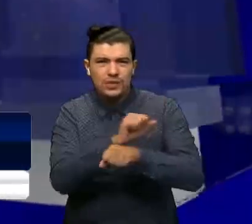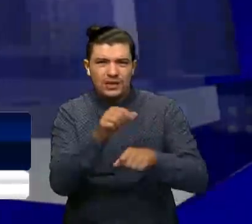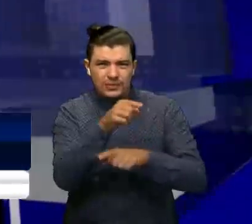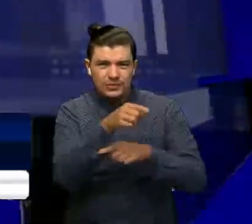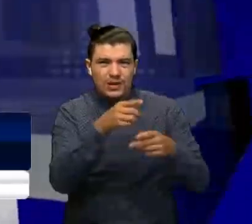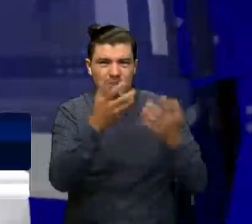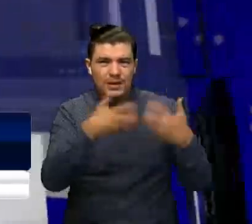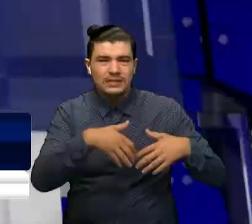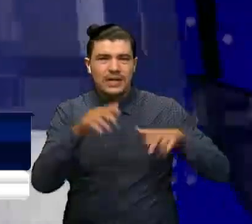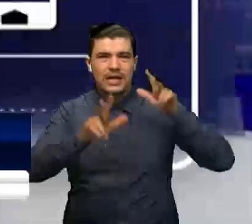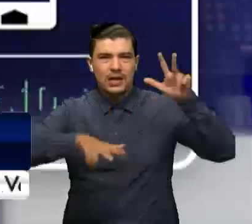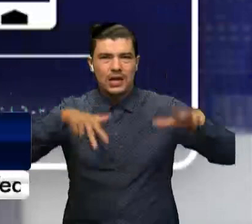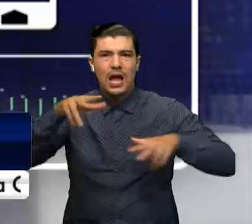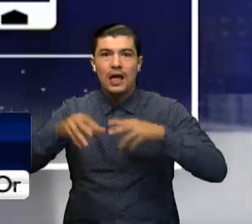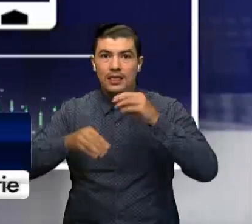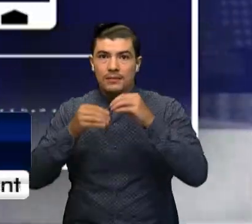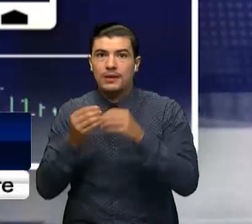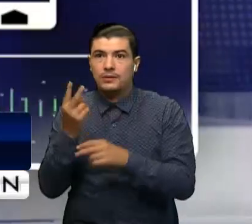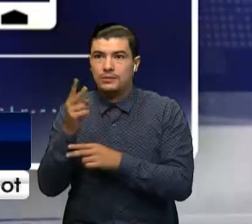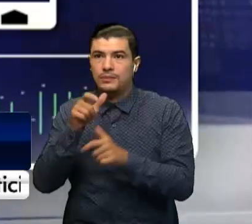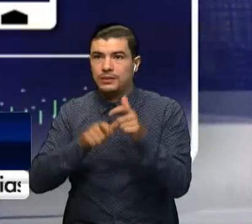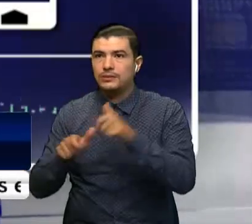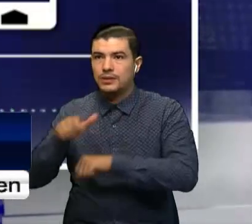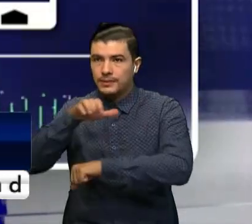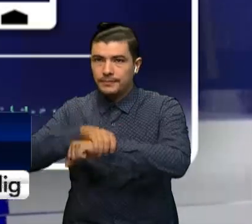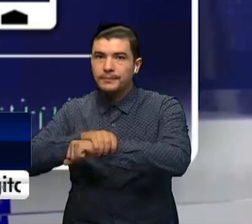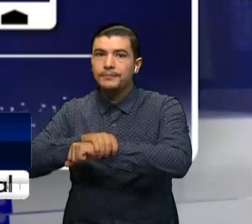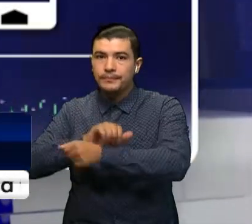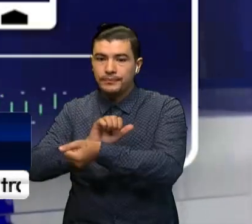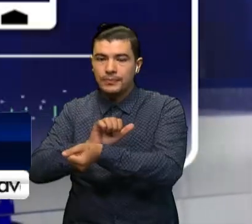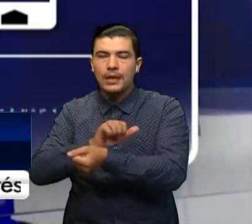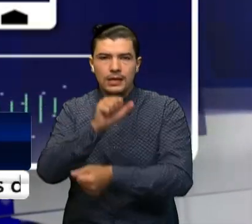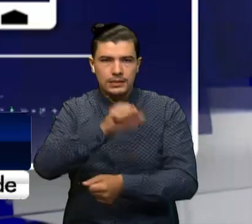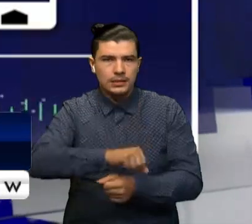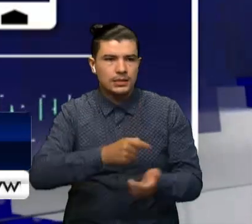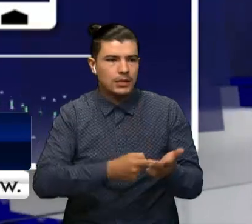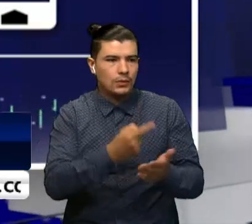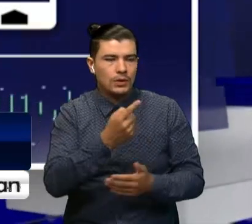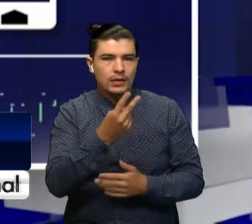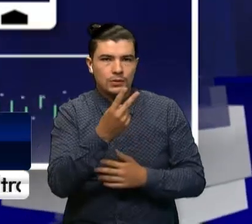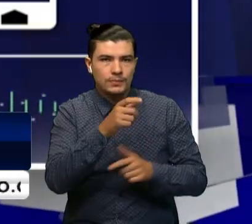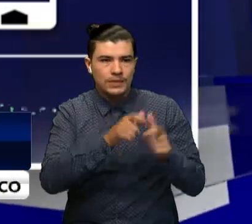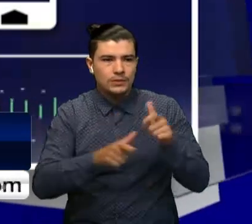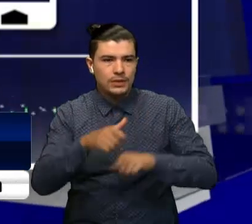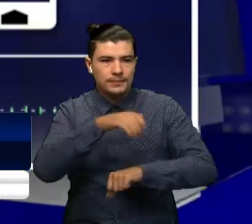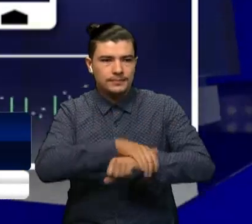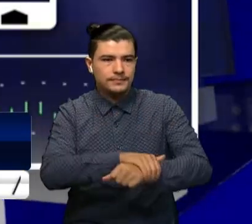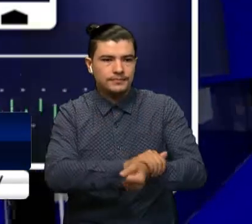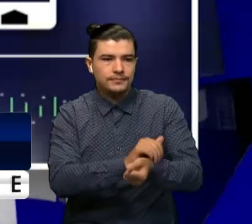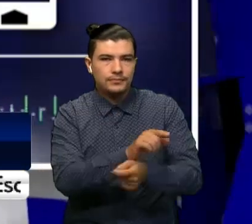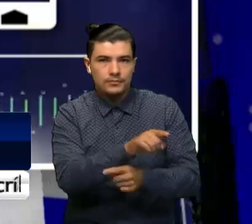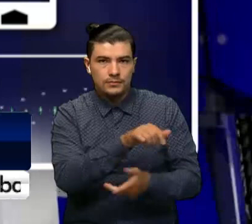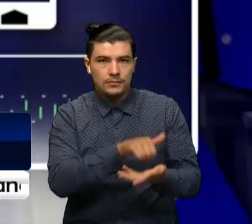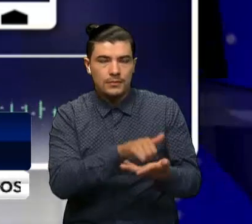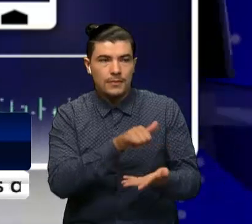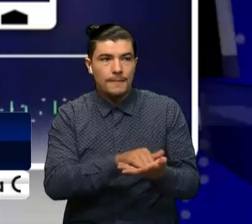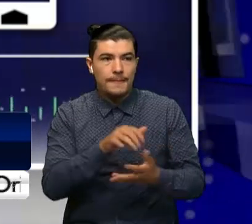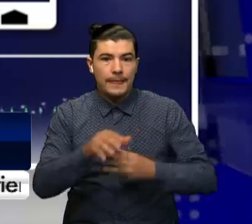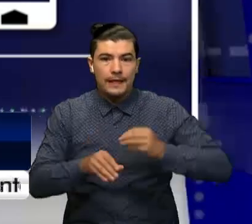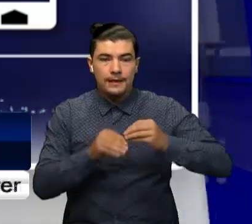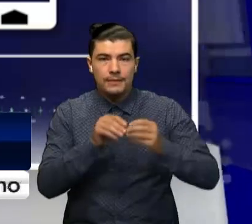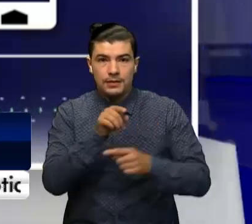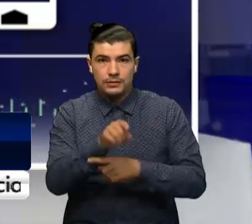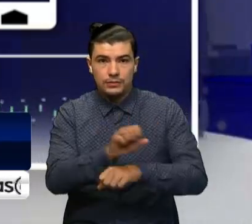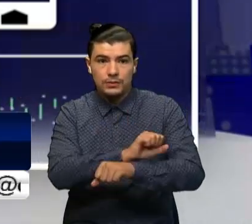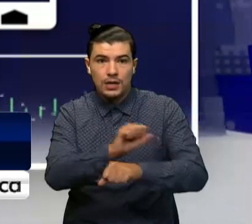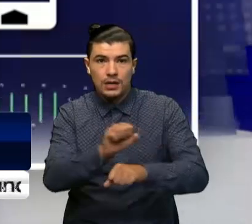además capturaron a dos personas. Inmediatamente capturan dos personas y el